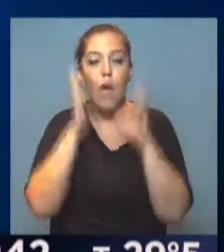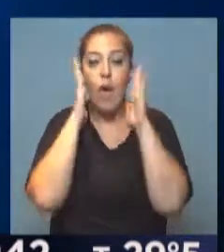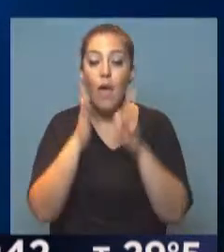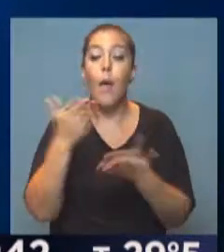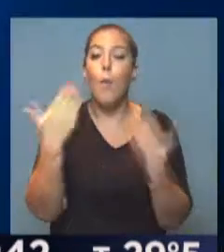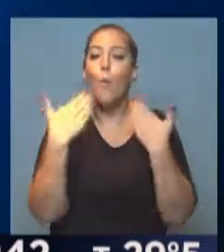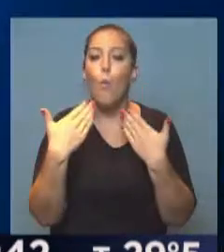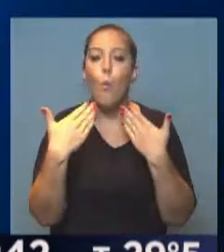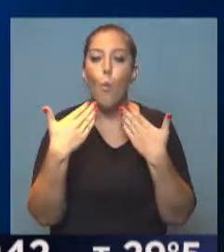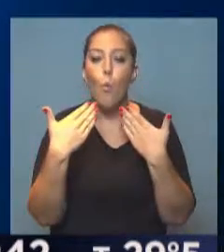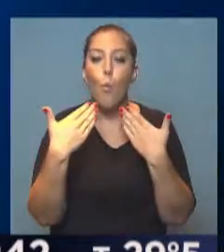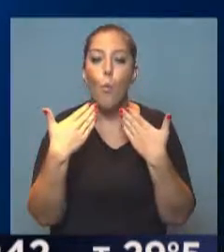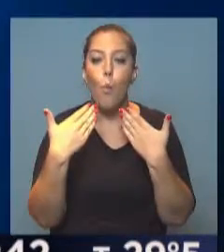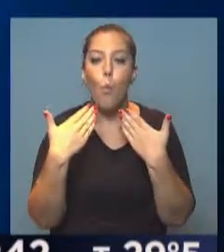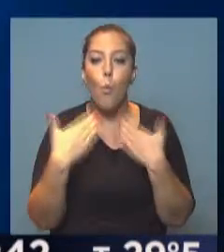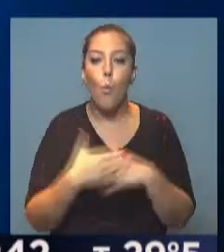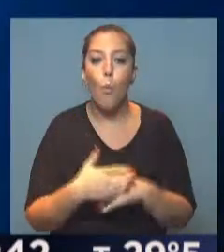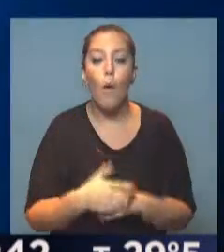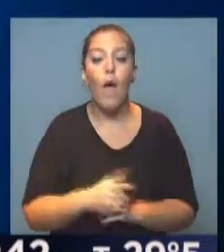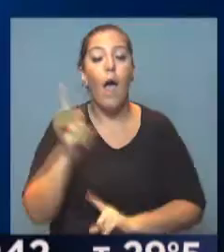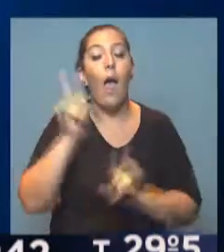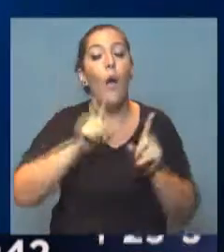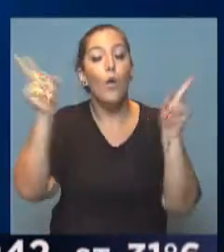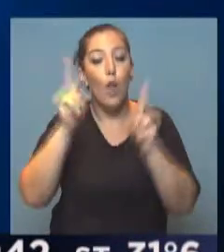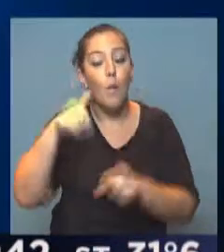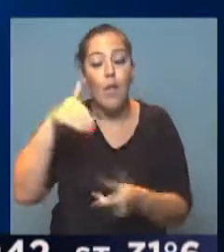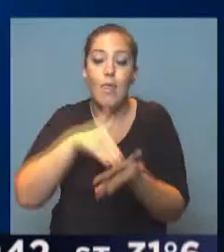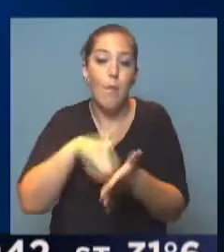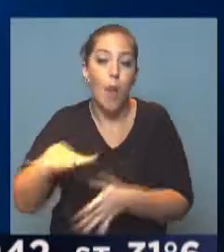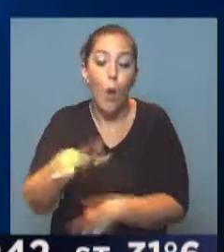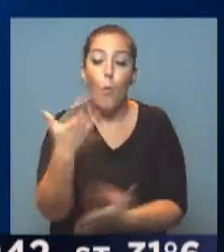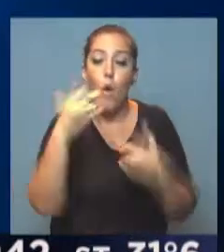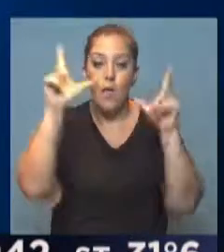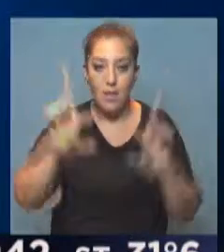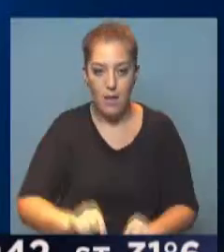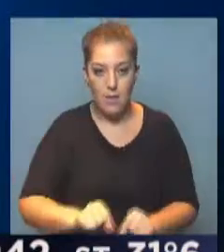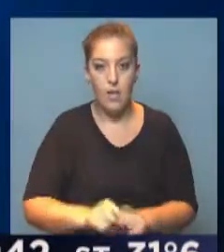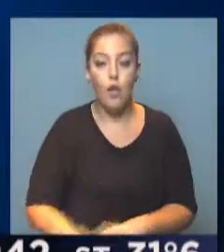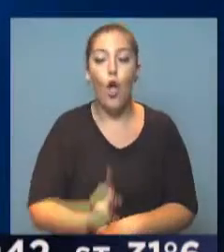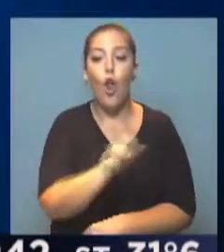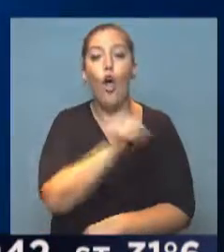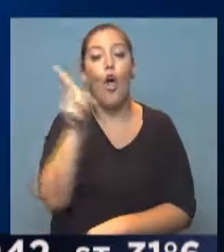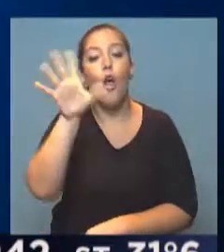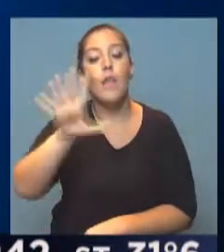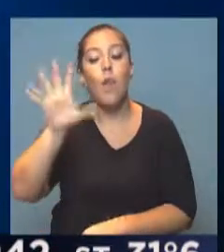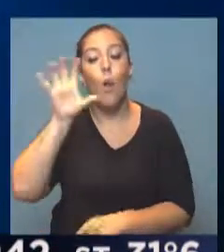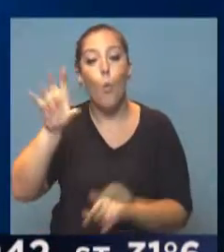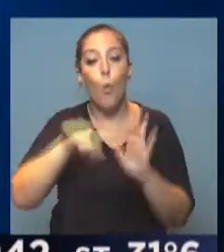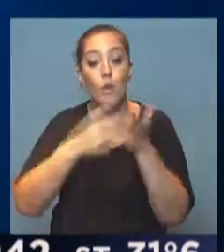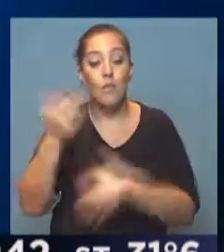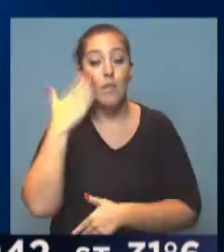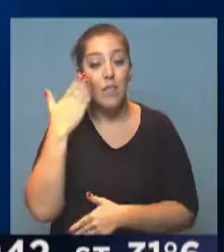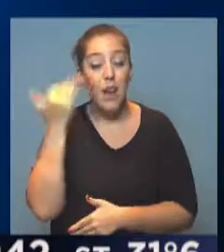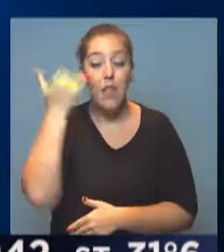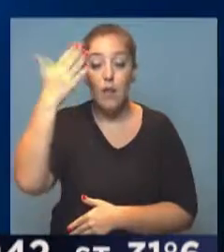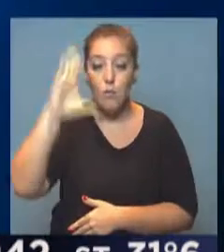hay probabilidad de fenómenos aislados, algunas tormentas que pueden ser intensas. Noreste de la provincia de Buenos Aires, hacia la tarde,